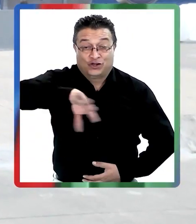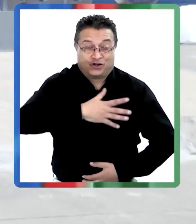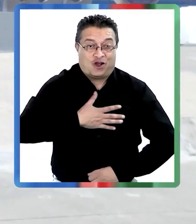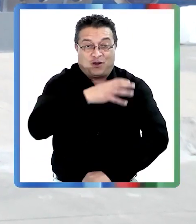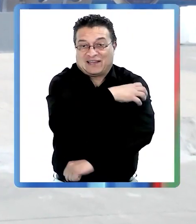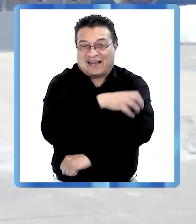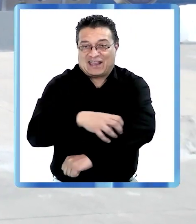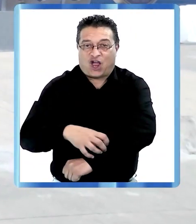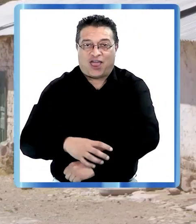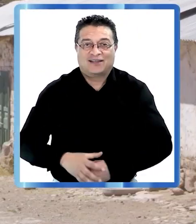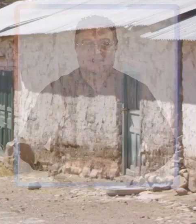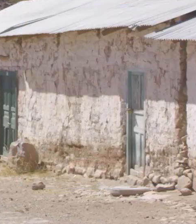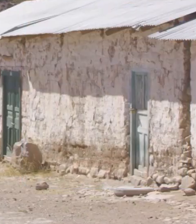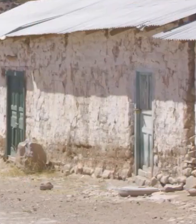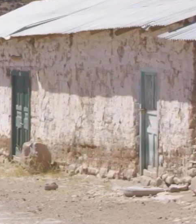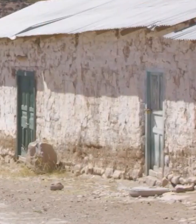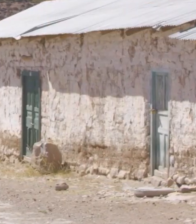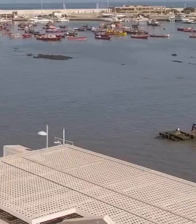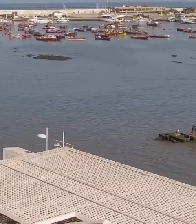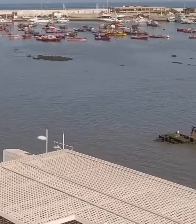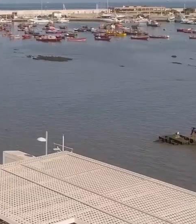Somos las regiones.